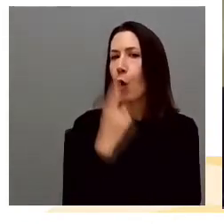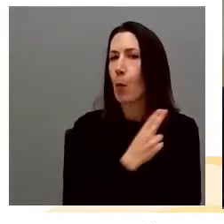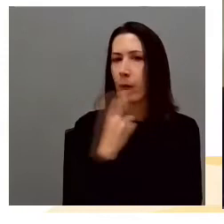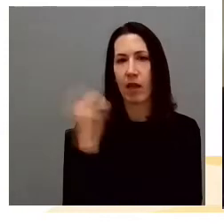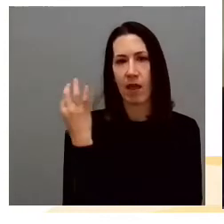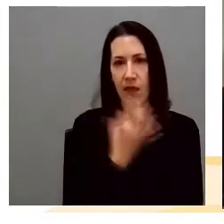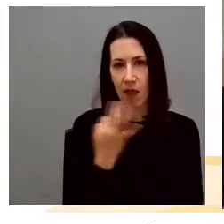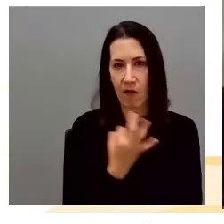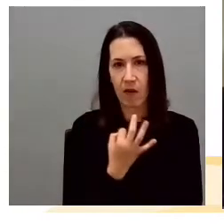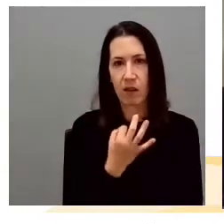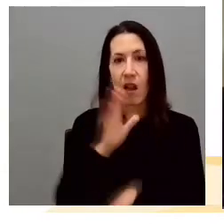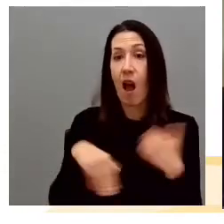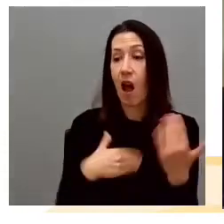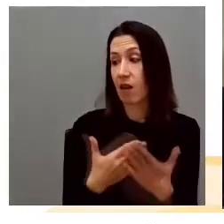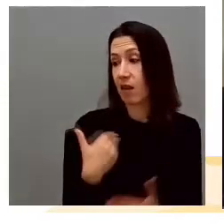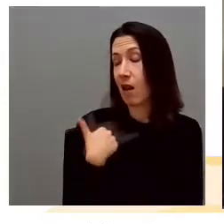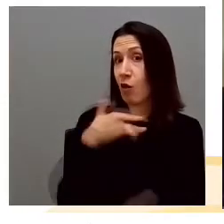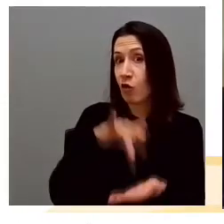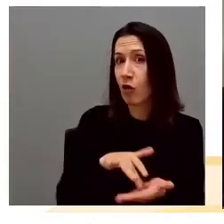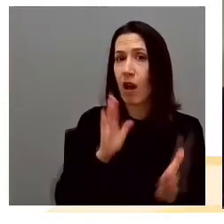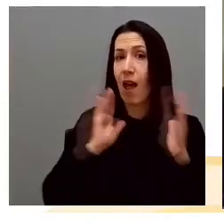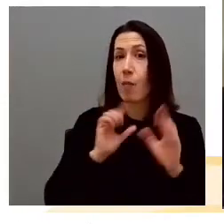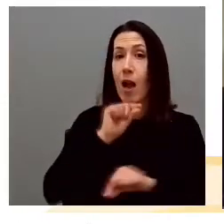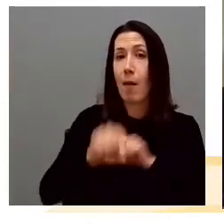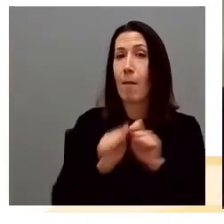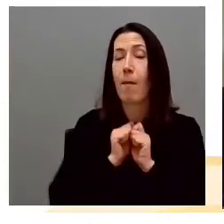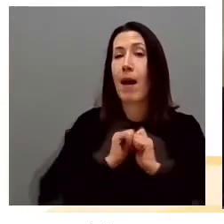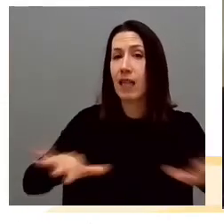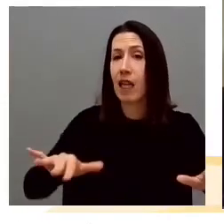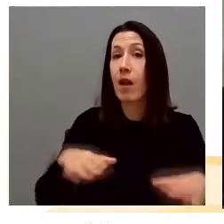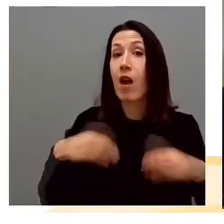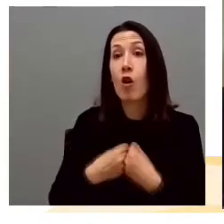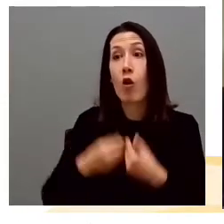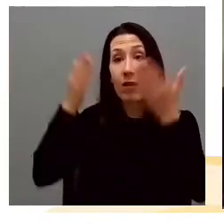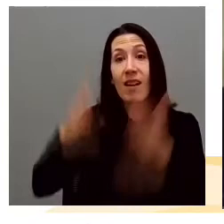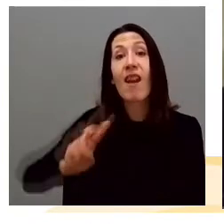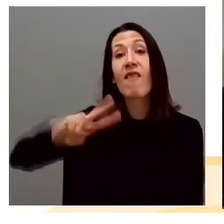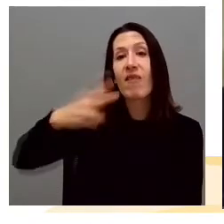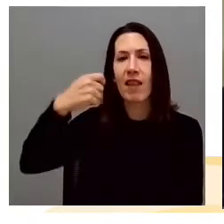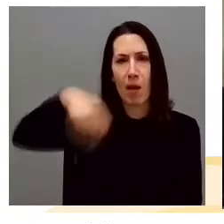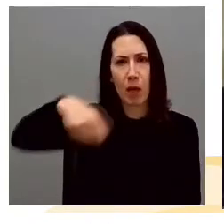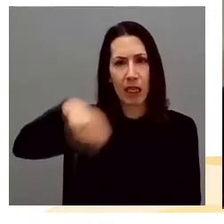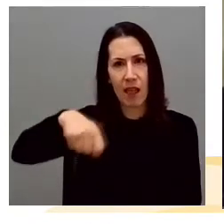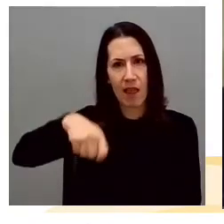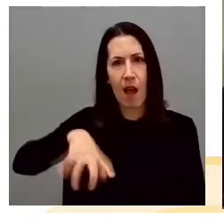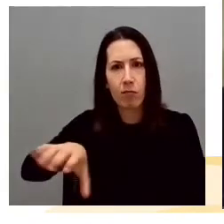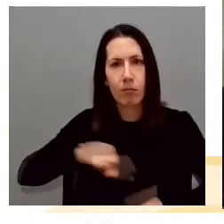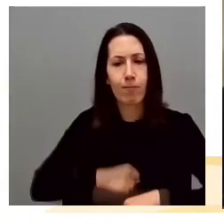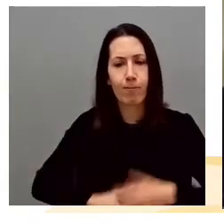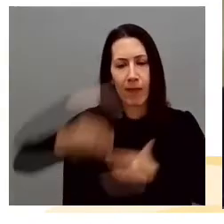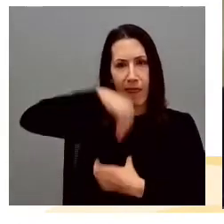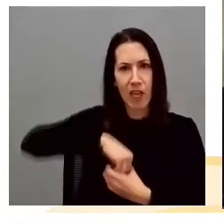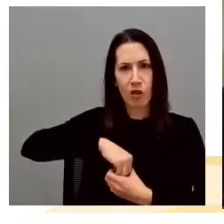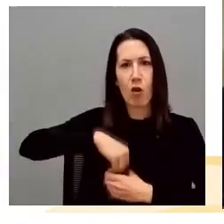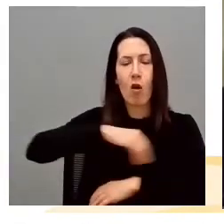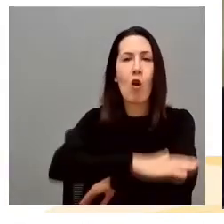Precisamente hemos vivido esta pandemia con una vicepresidencia en el gobierno central